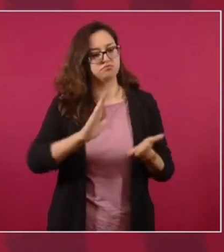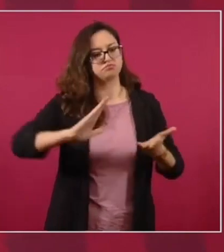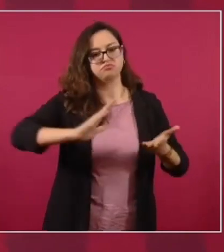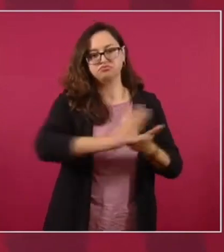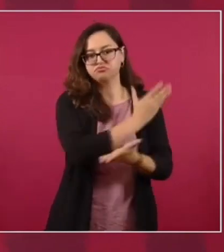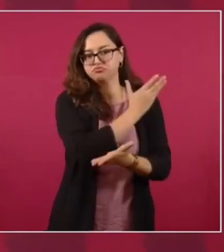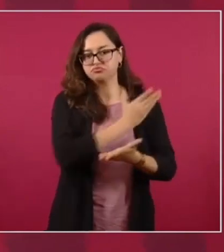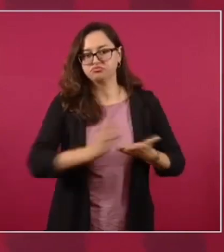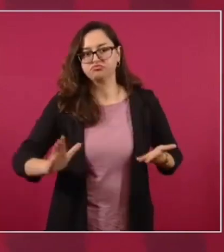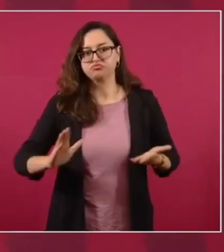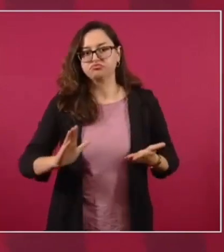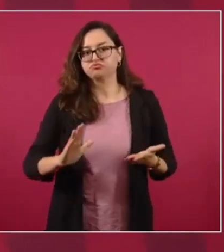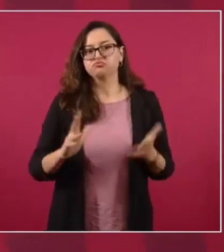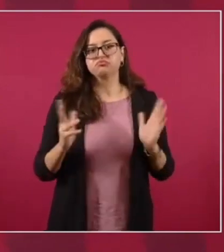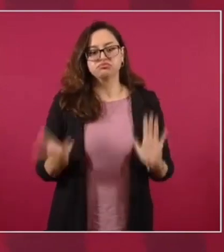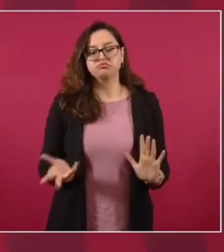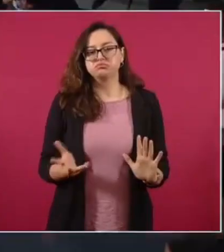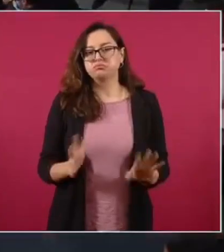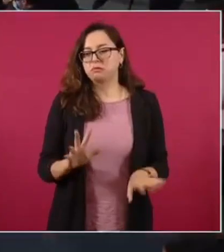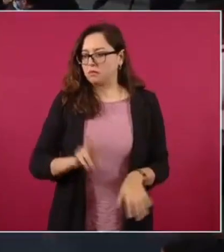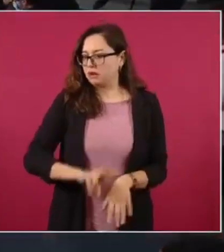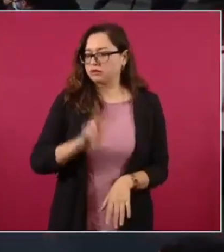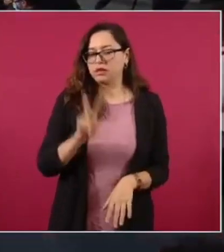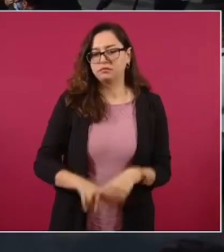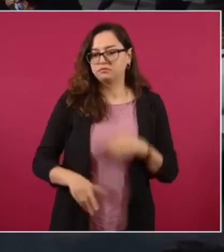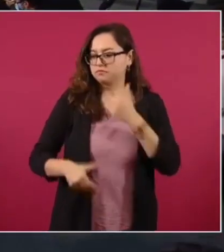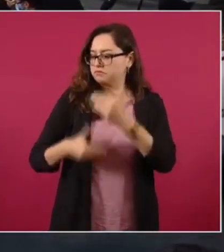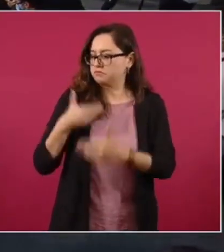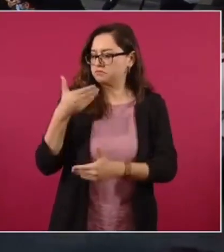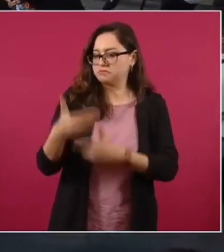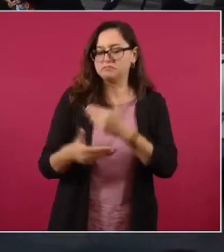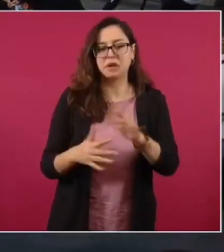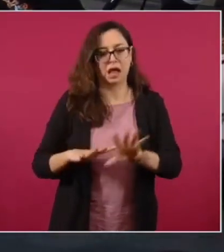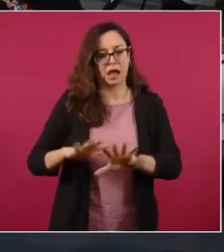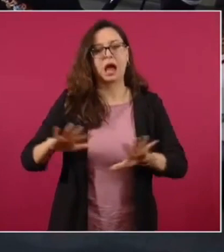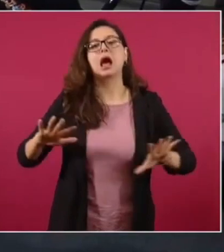Han cambiado mucho las cosas en México.